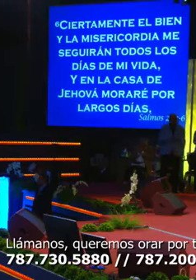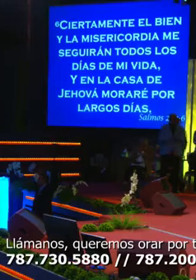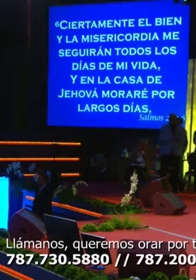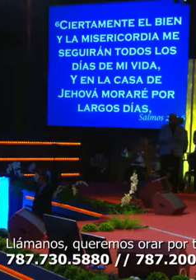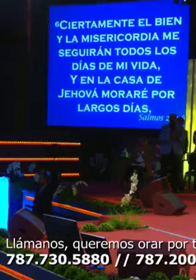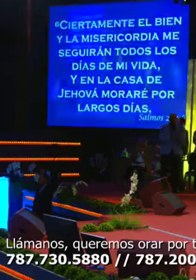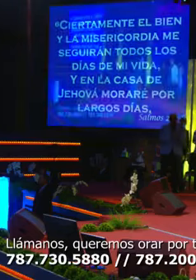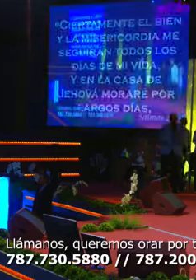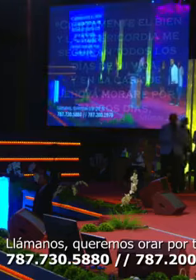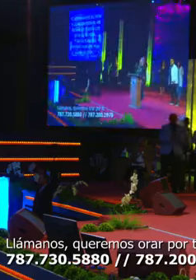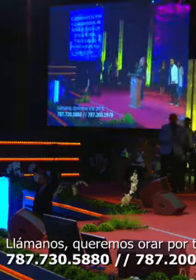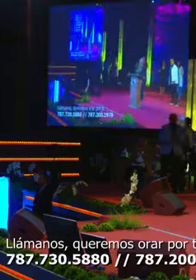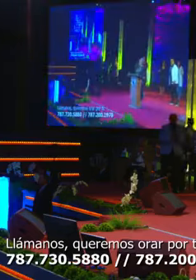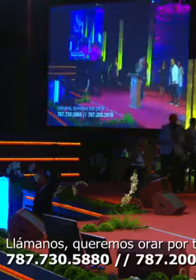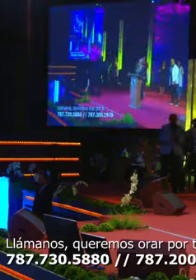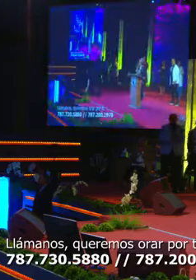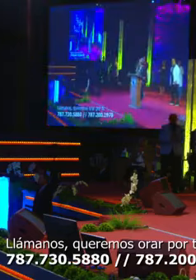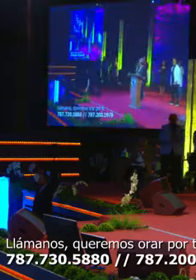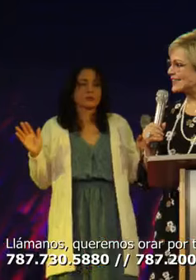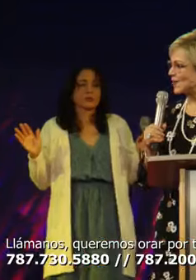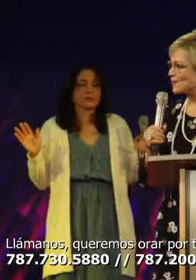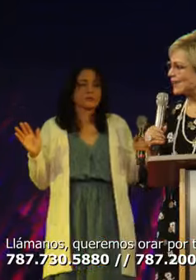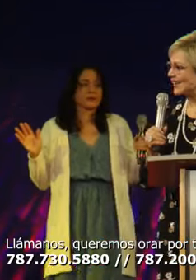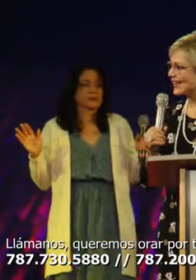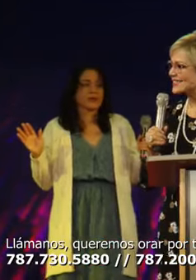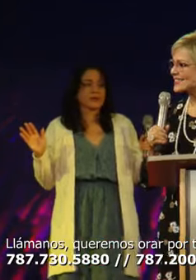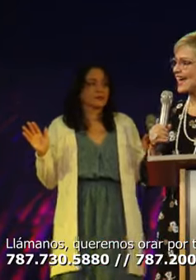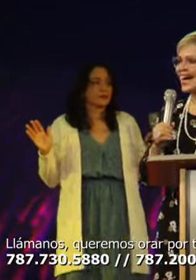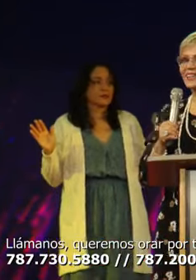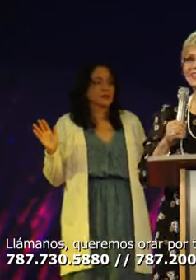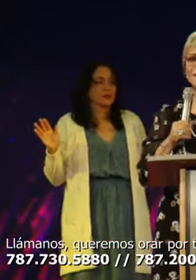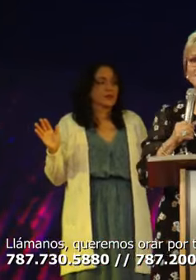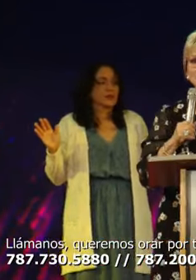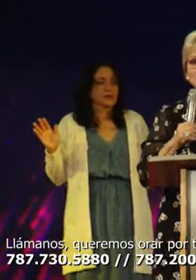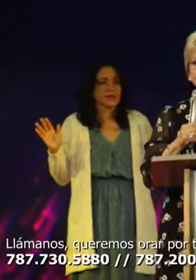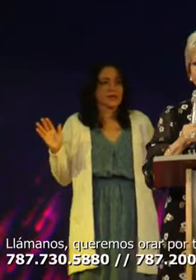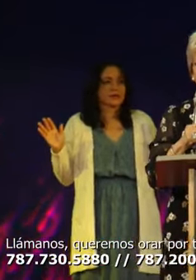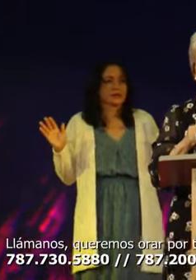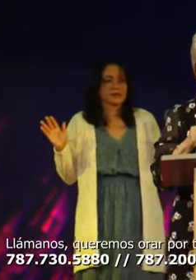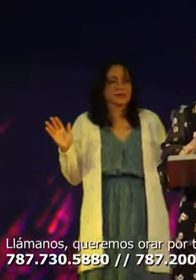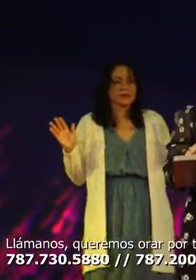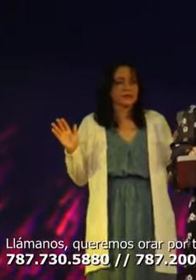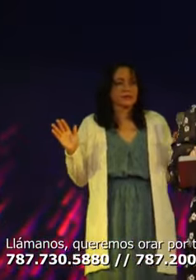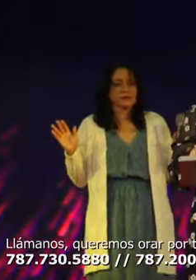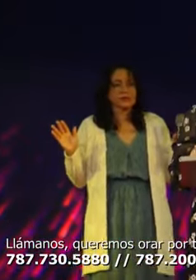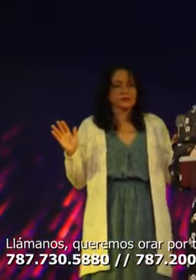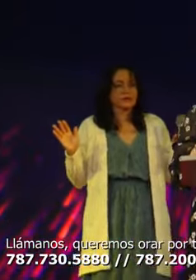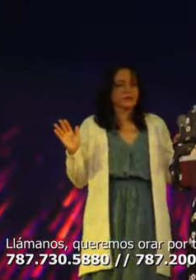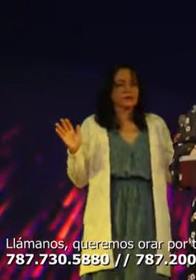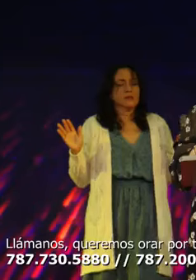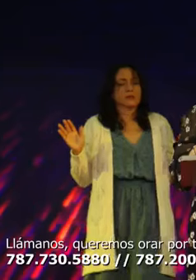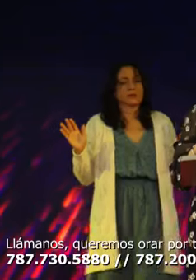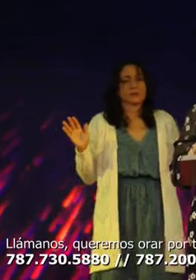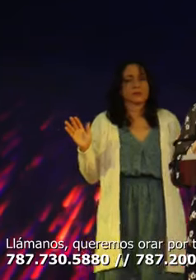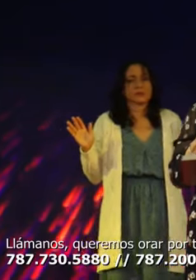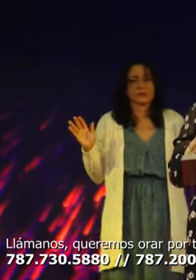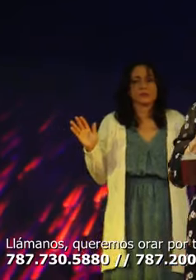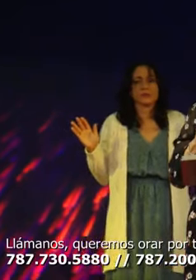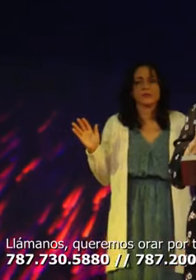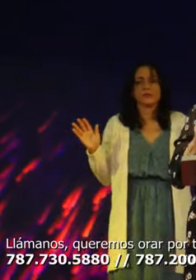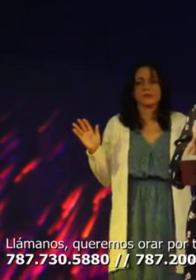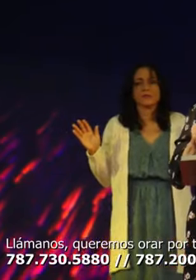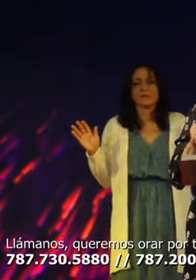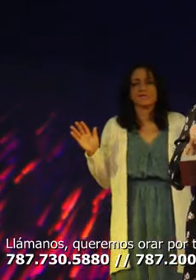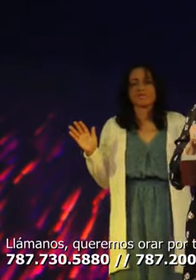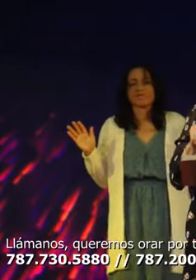añada bendición y salud a nuestras vidas a través de su palabra. Asimismo,